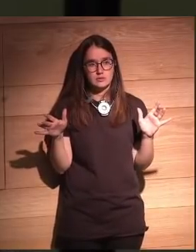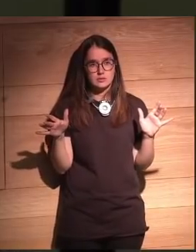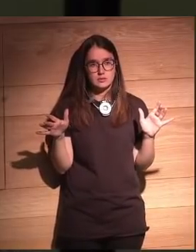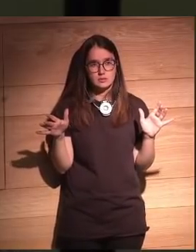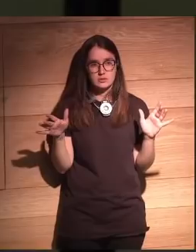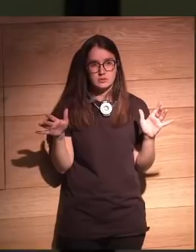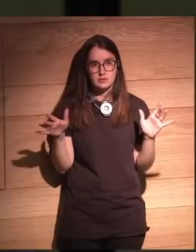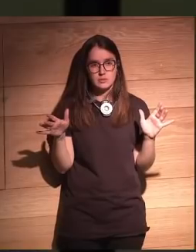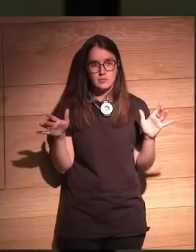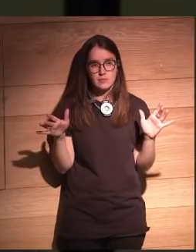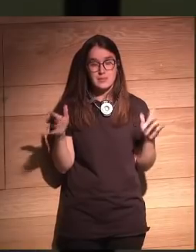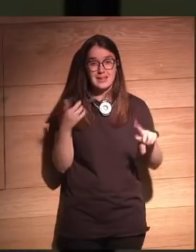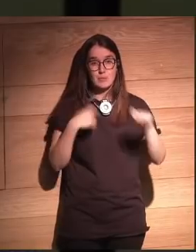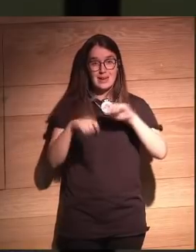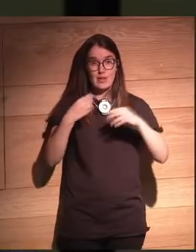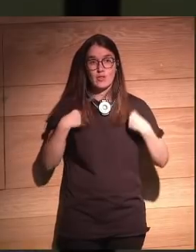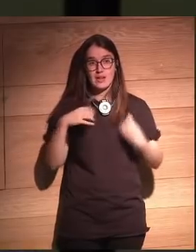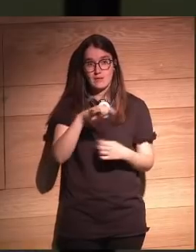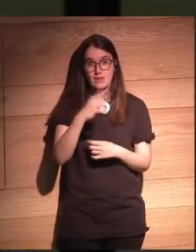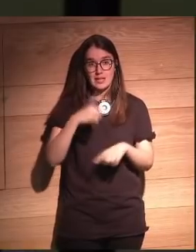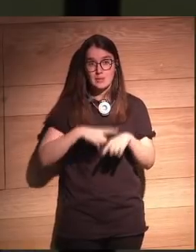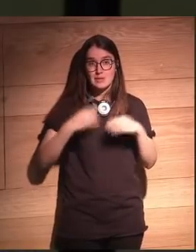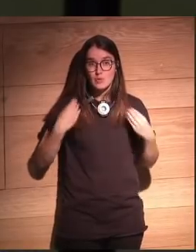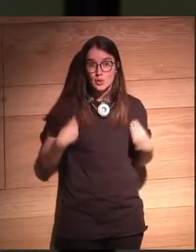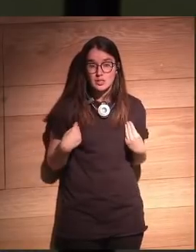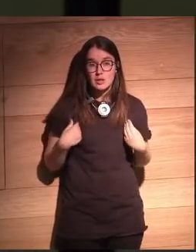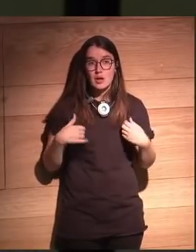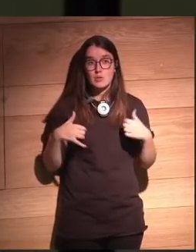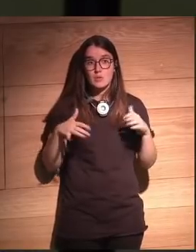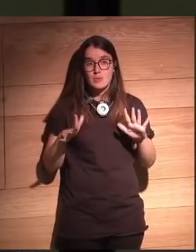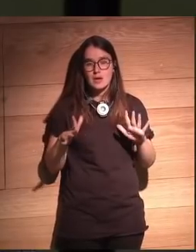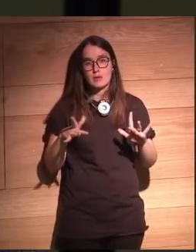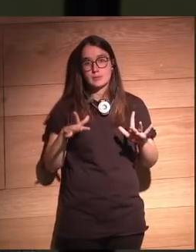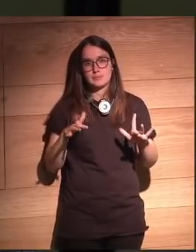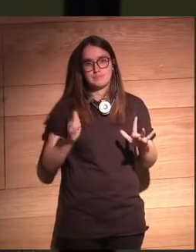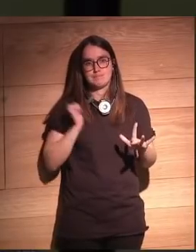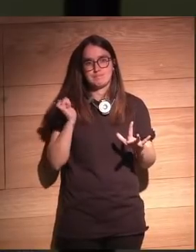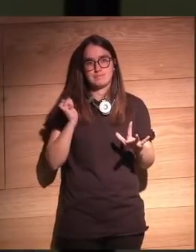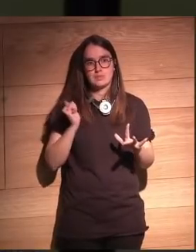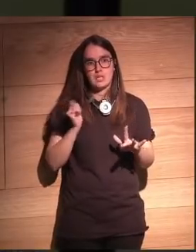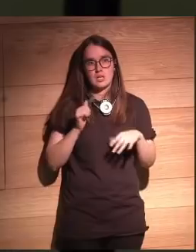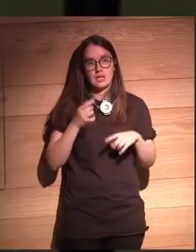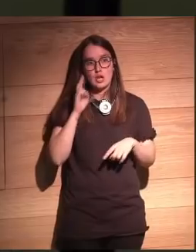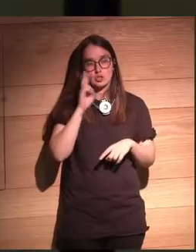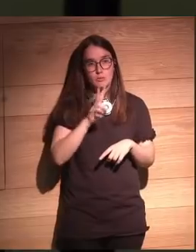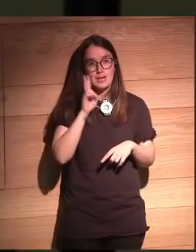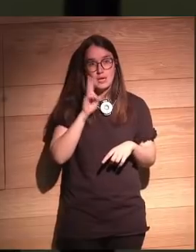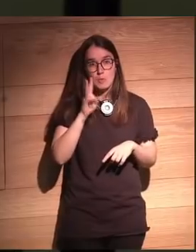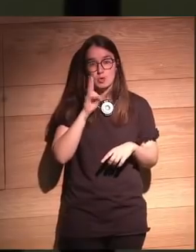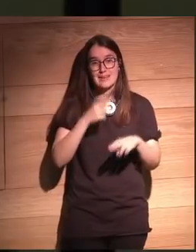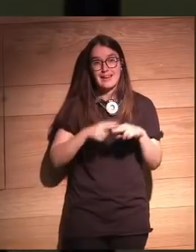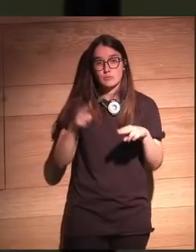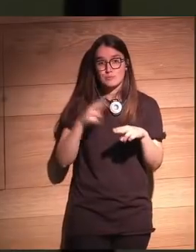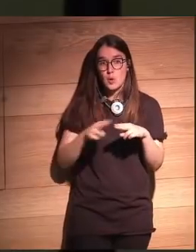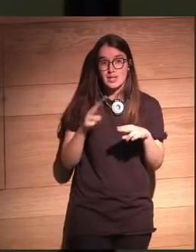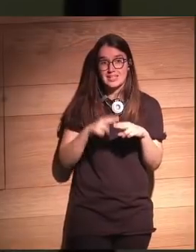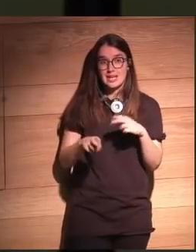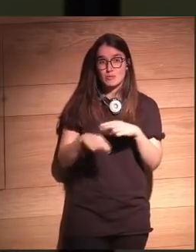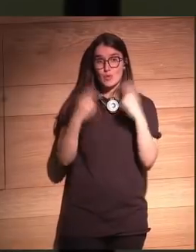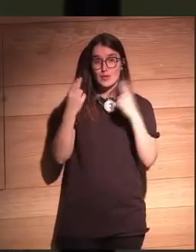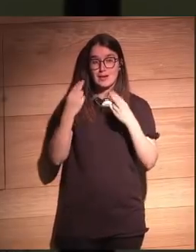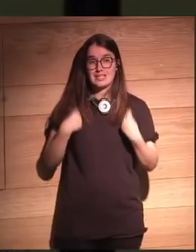A la hora de componer el mercado de la vivienda y a la par. Sin embargo, ¿no? Y paradójicamente es el agente al que miramos, ¿no? Y las políticas